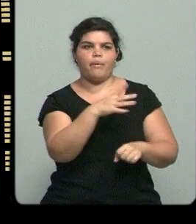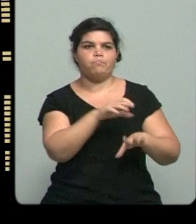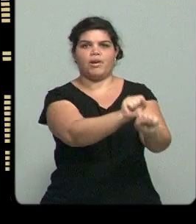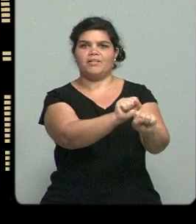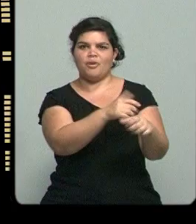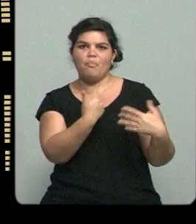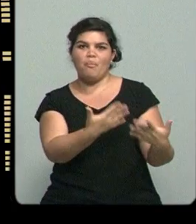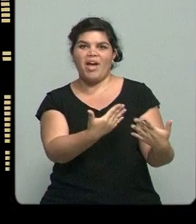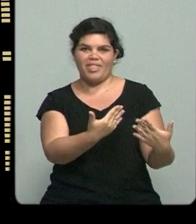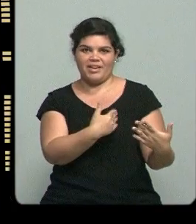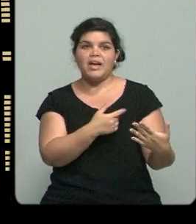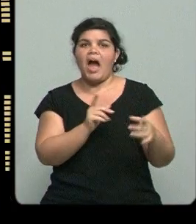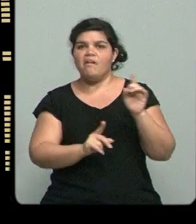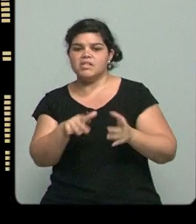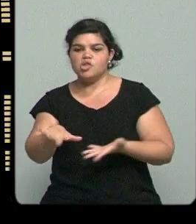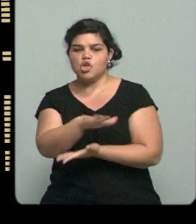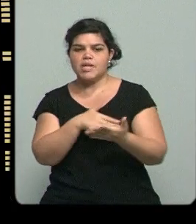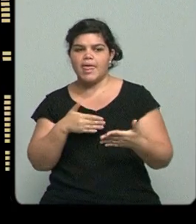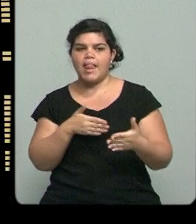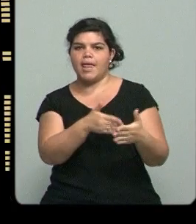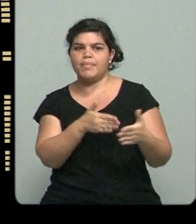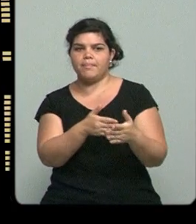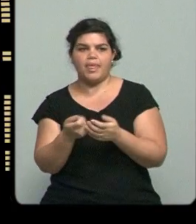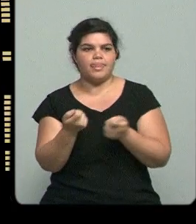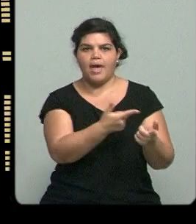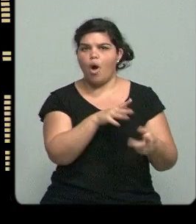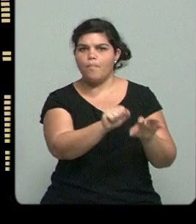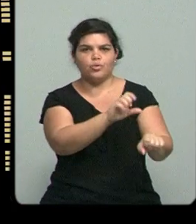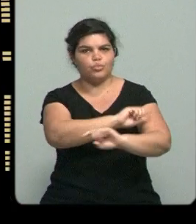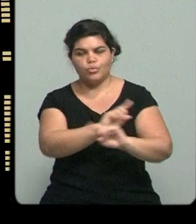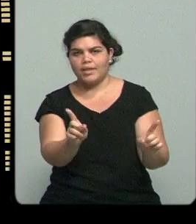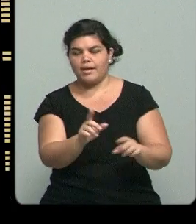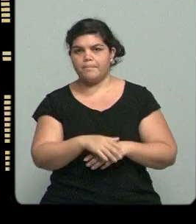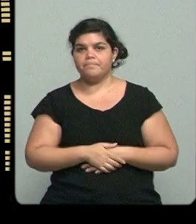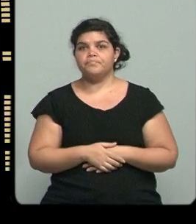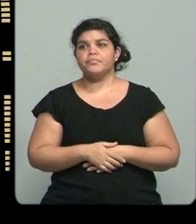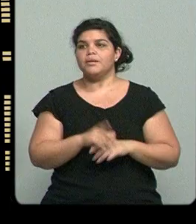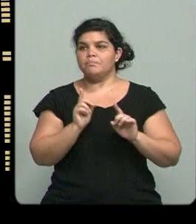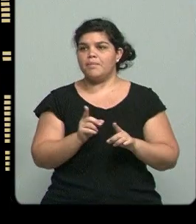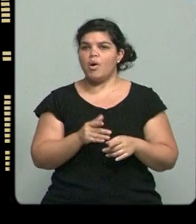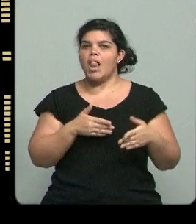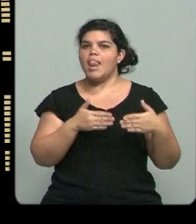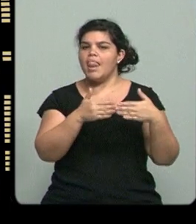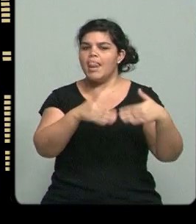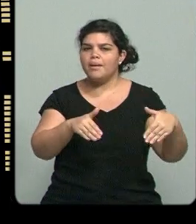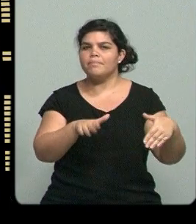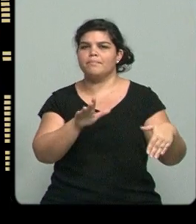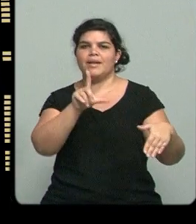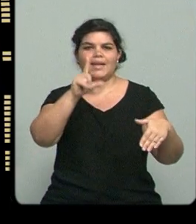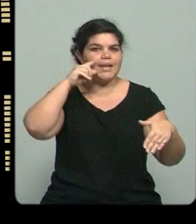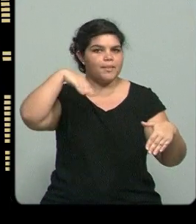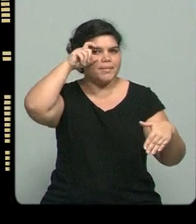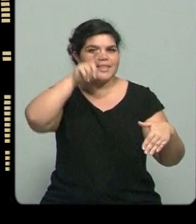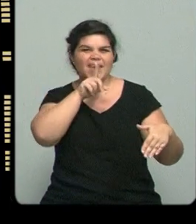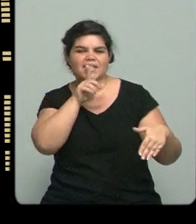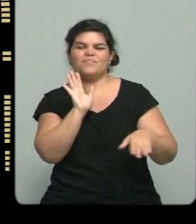pone límites, ¿no? Exactamente. Sí, cuando hablamos de límites, hablamos de barreras, ¿no? Y cuando hablamos